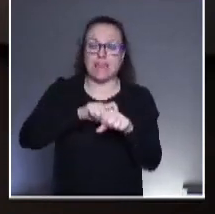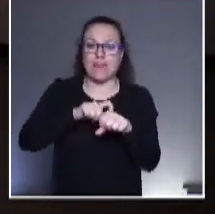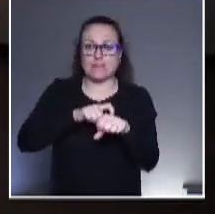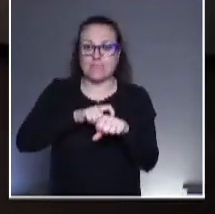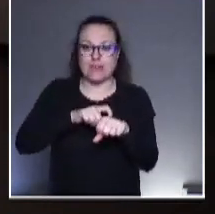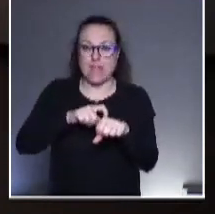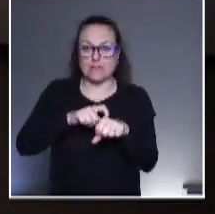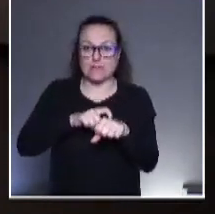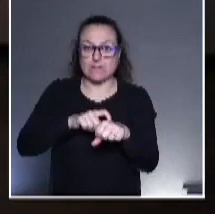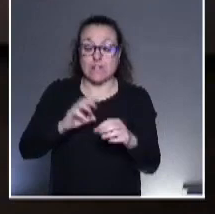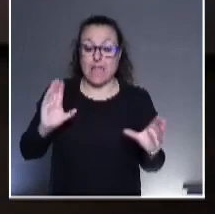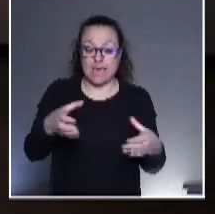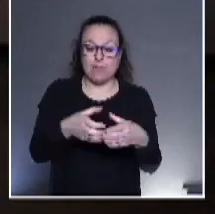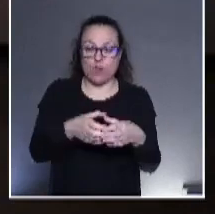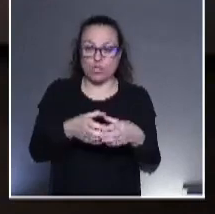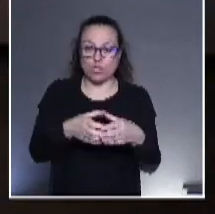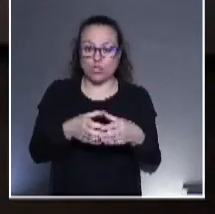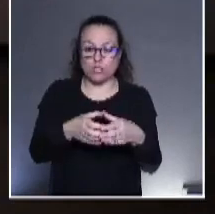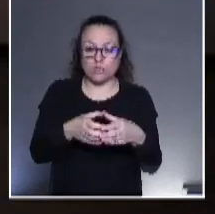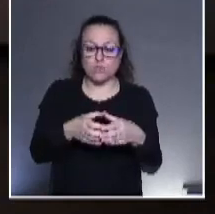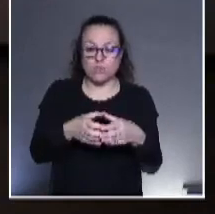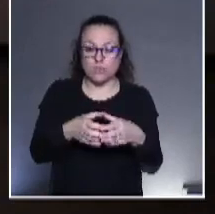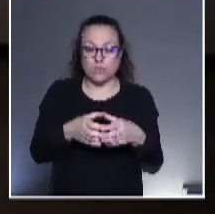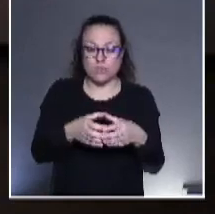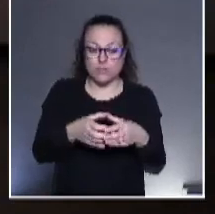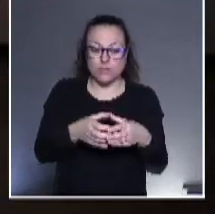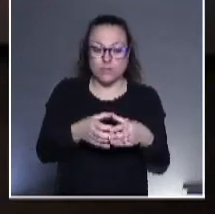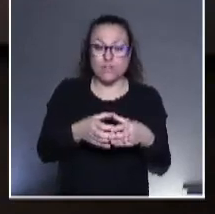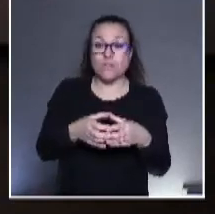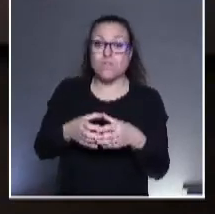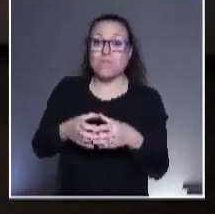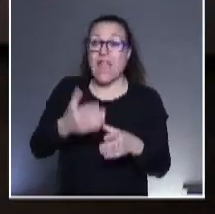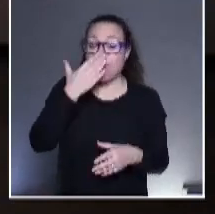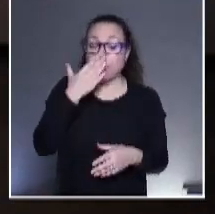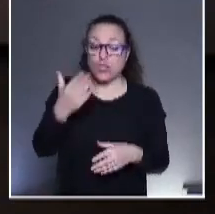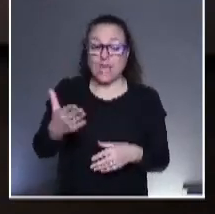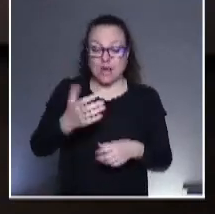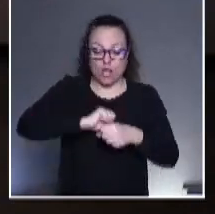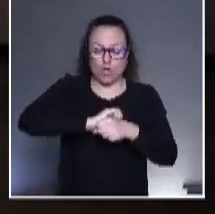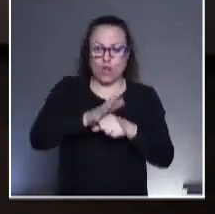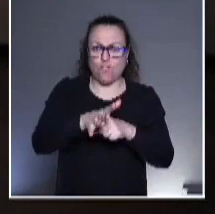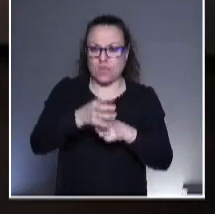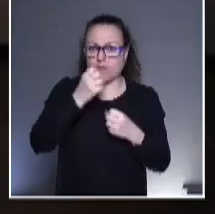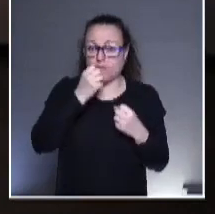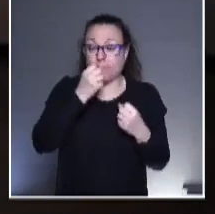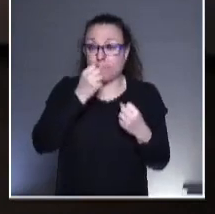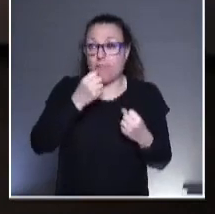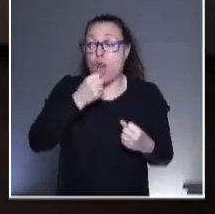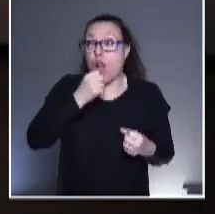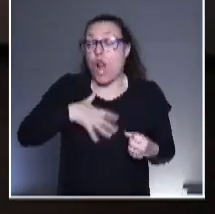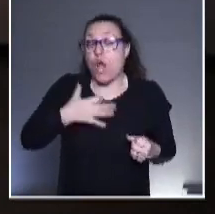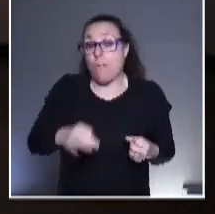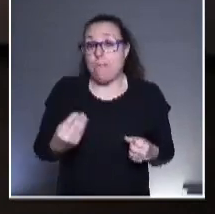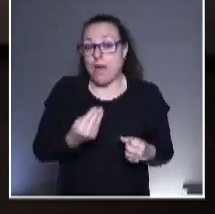características de los equipos que supieron hacer frente a la COVID de una manera razonable. ¿En